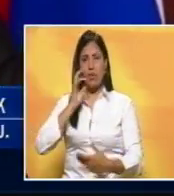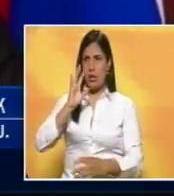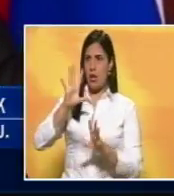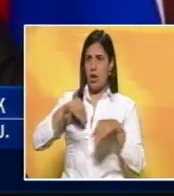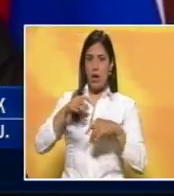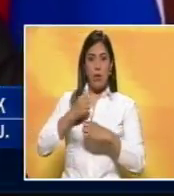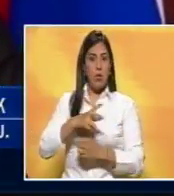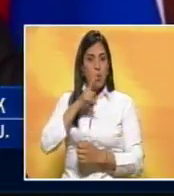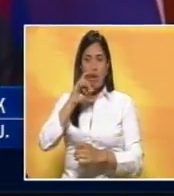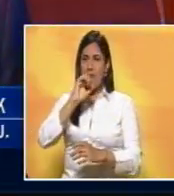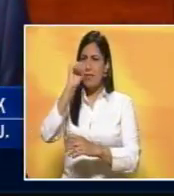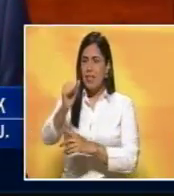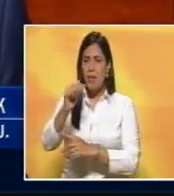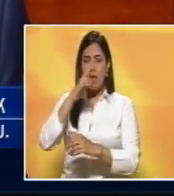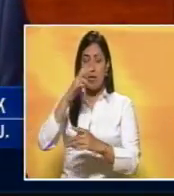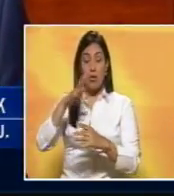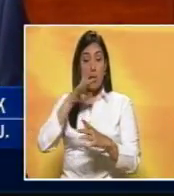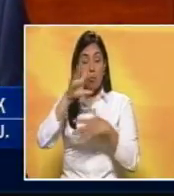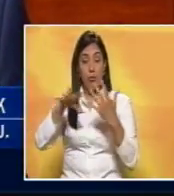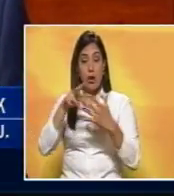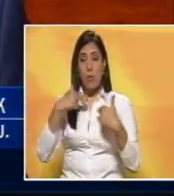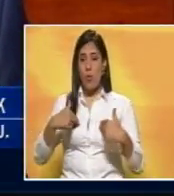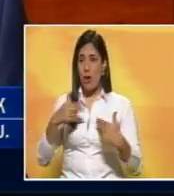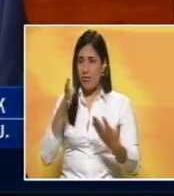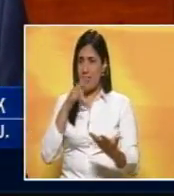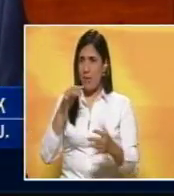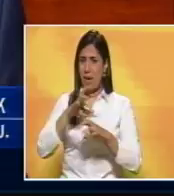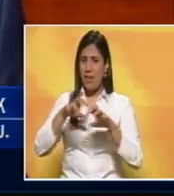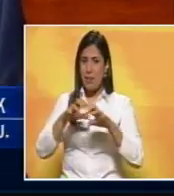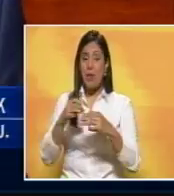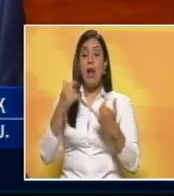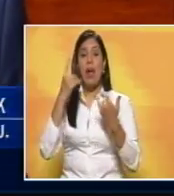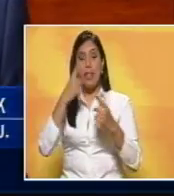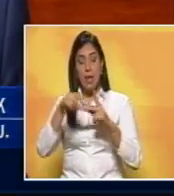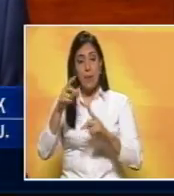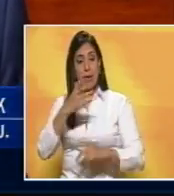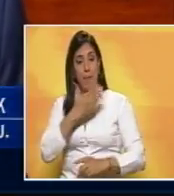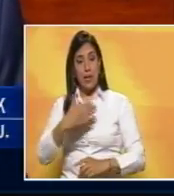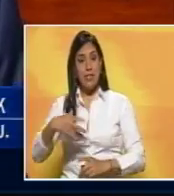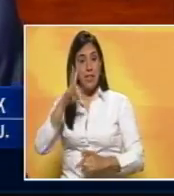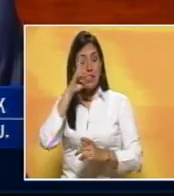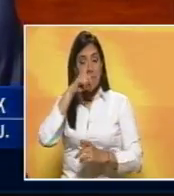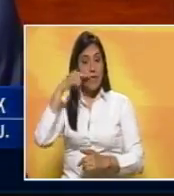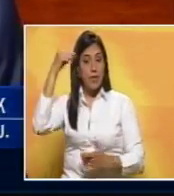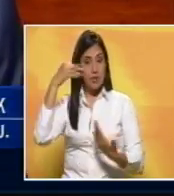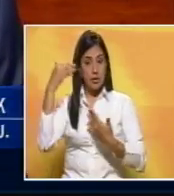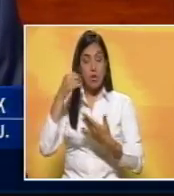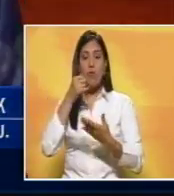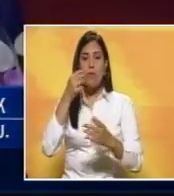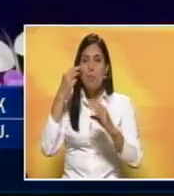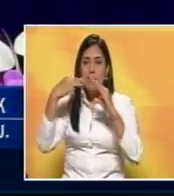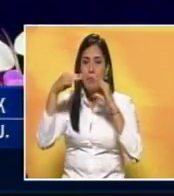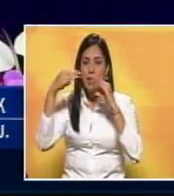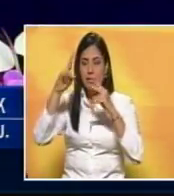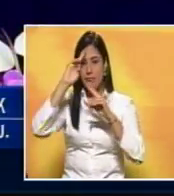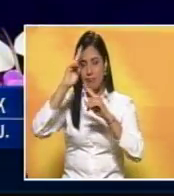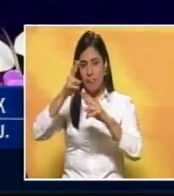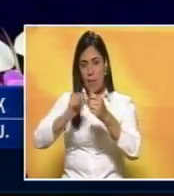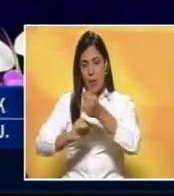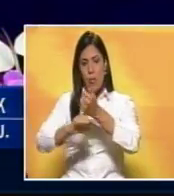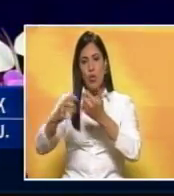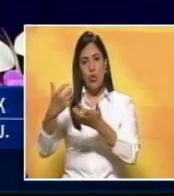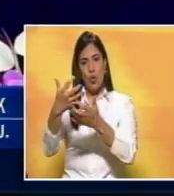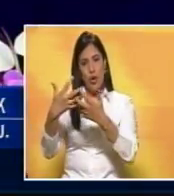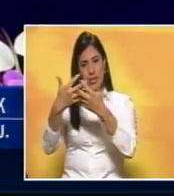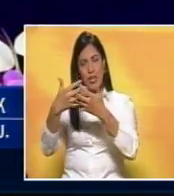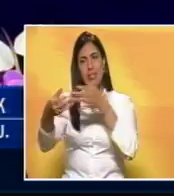condenó el ataque al que catalogó de trágico e inhumano. El presidente de Francia, Emmanuel Macron, mandó un mensaje de respaldo a Estados